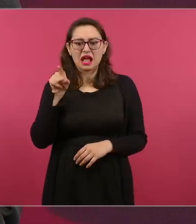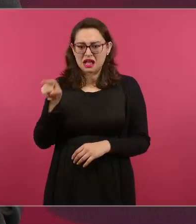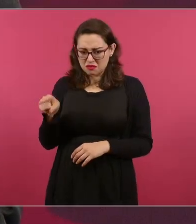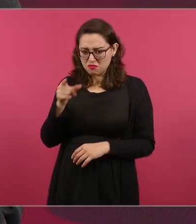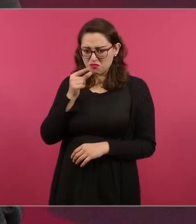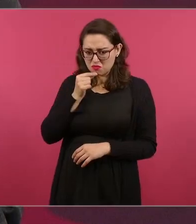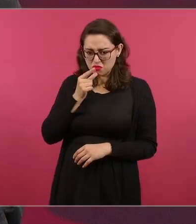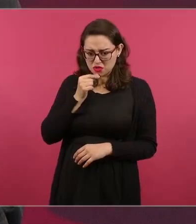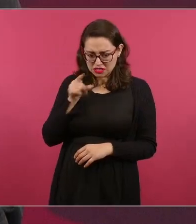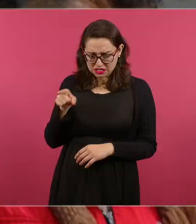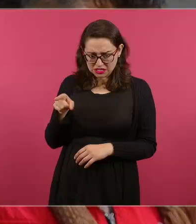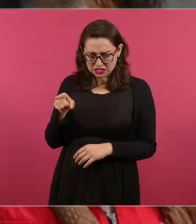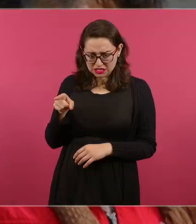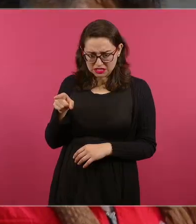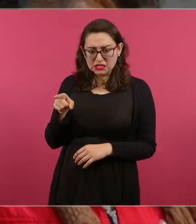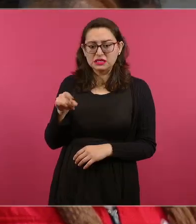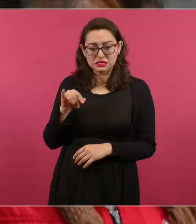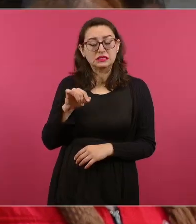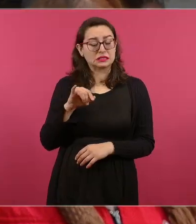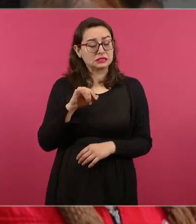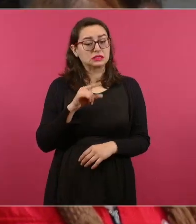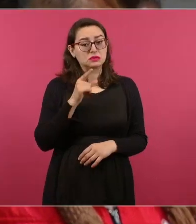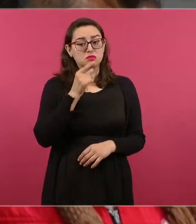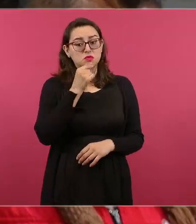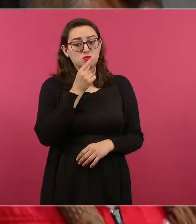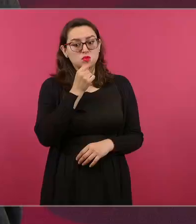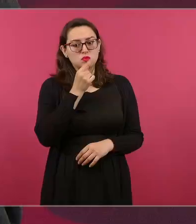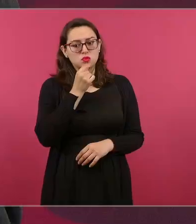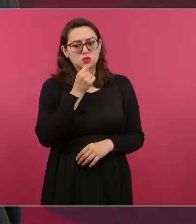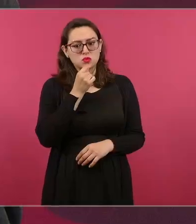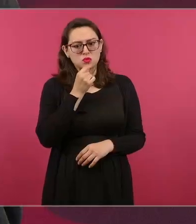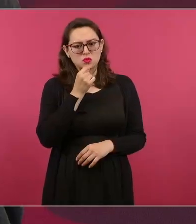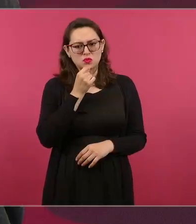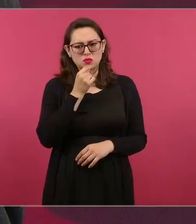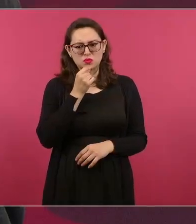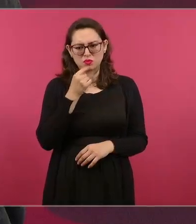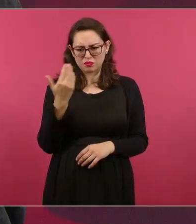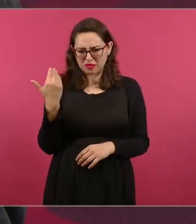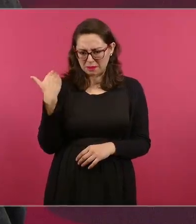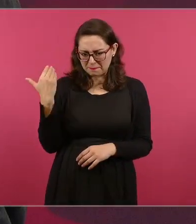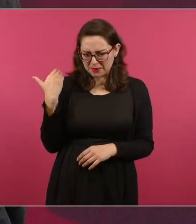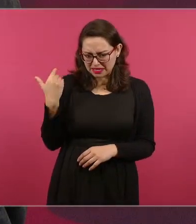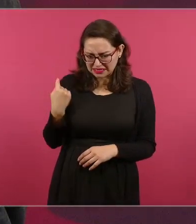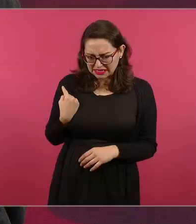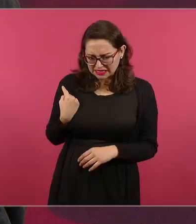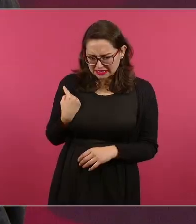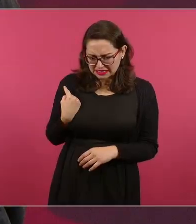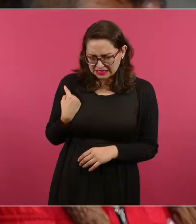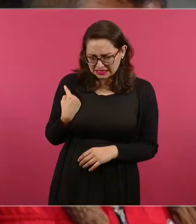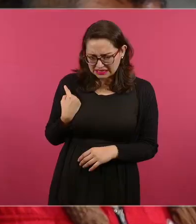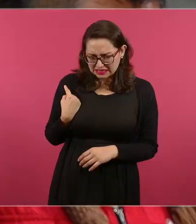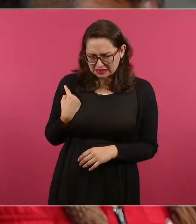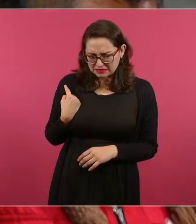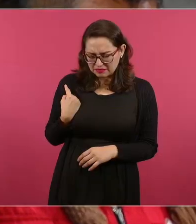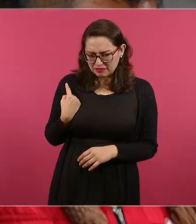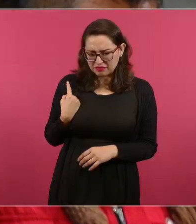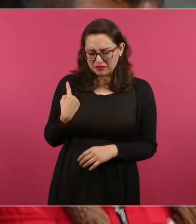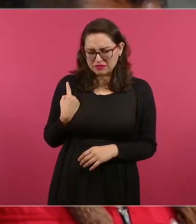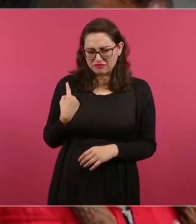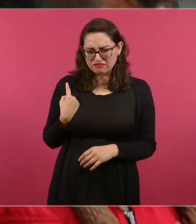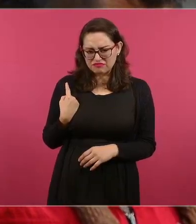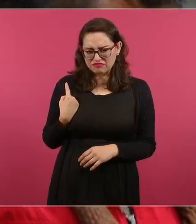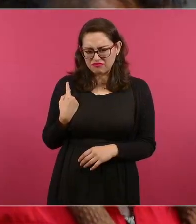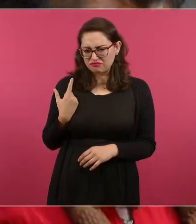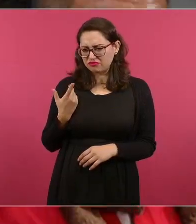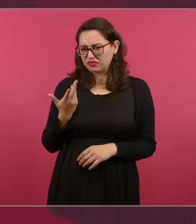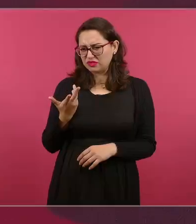policía? El comandante estatal. ¿Y eso fue hace poco, reciente? Sí. ¿No fue